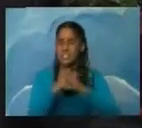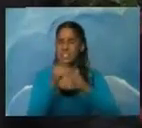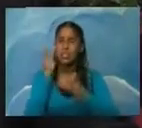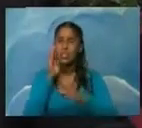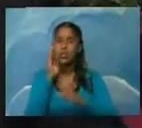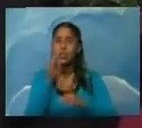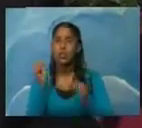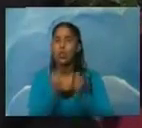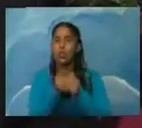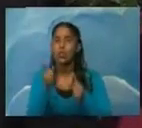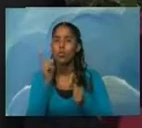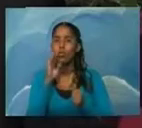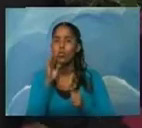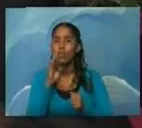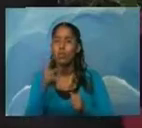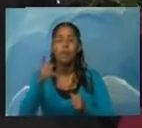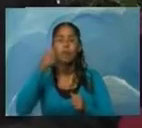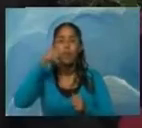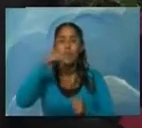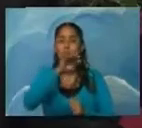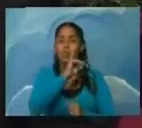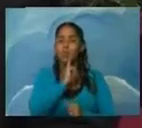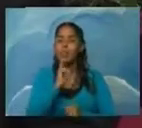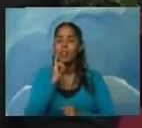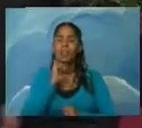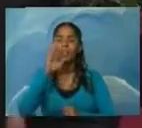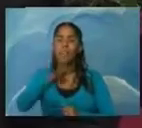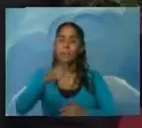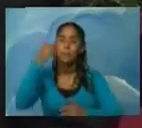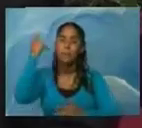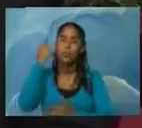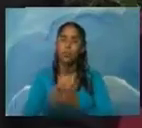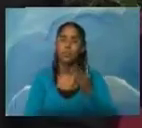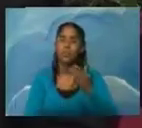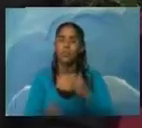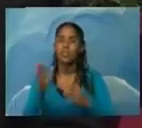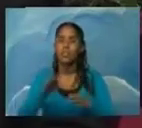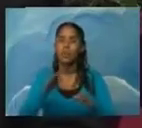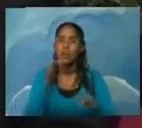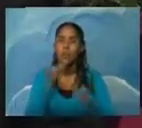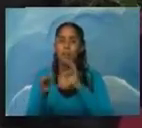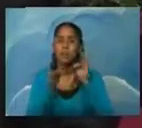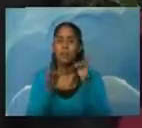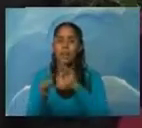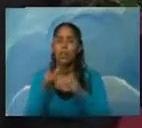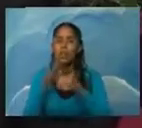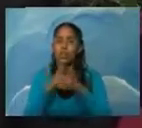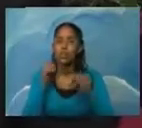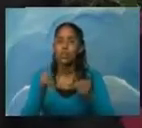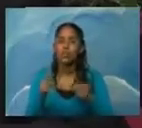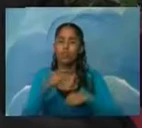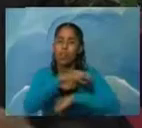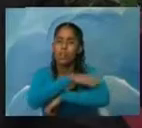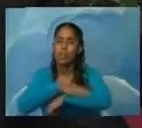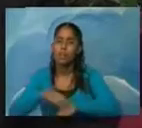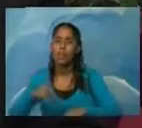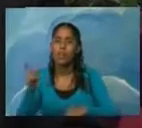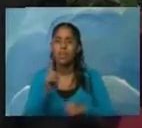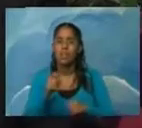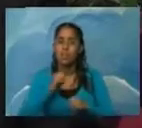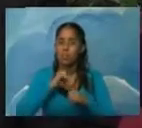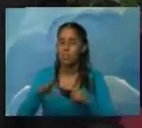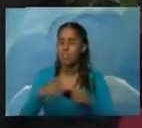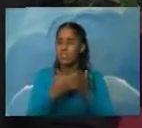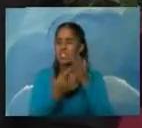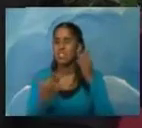la mortecina para el pueblo de Israel estaba prohibida. Mano Puerta estaba explicando que esos animales que no botaban la sangre,